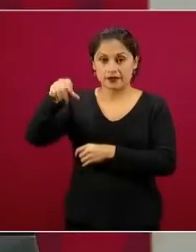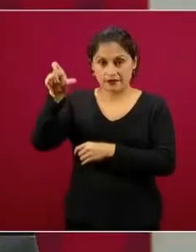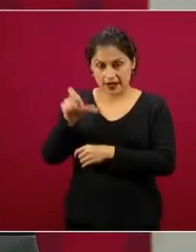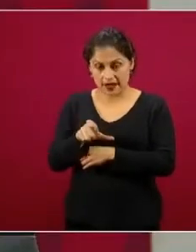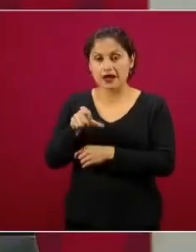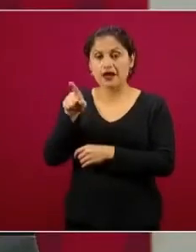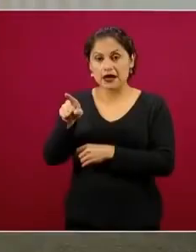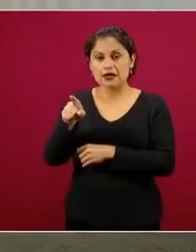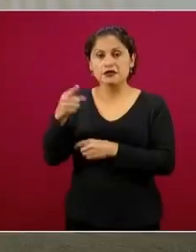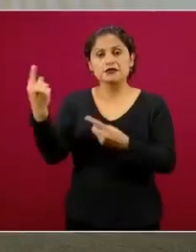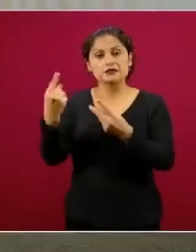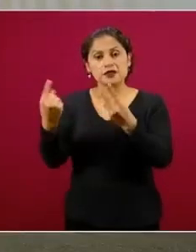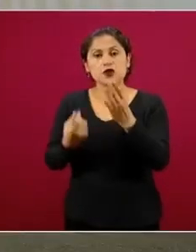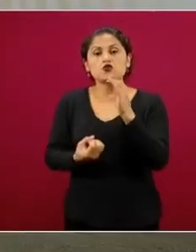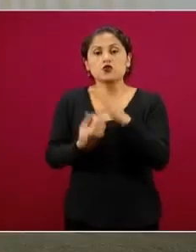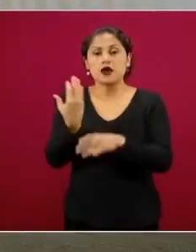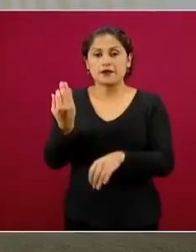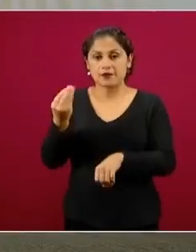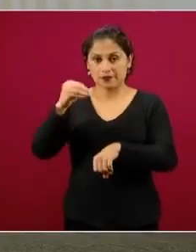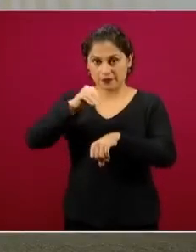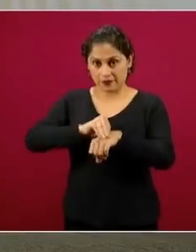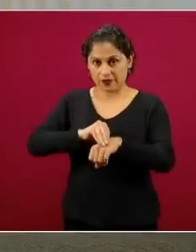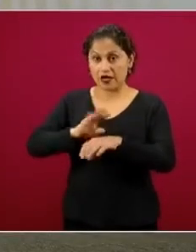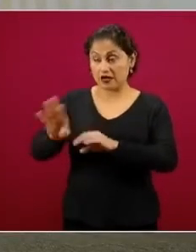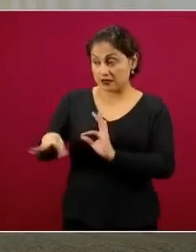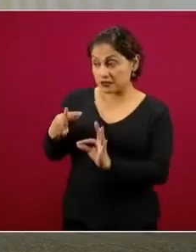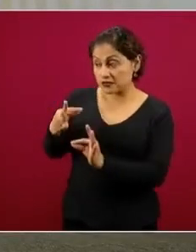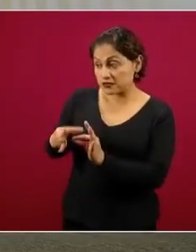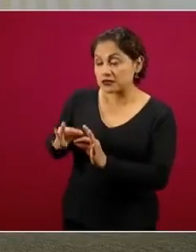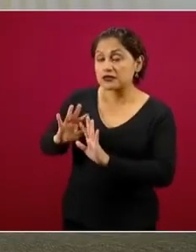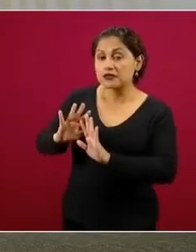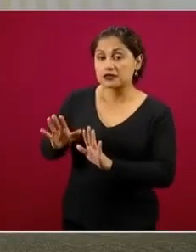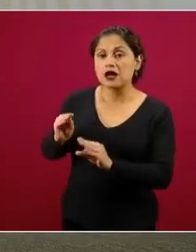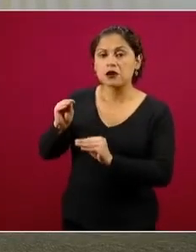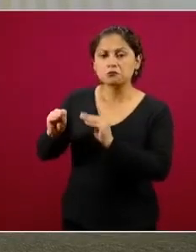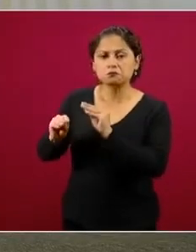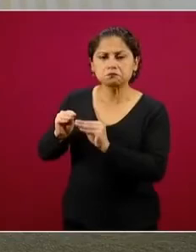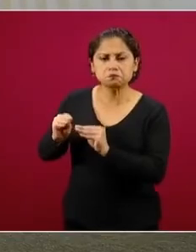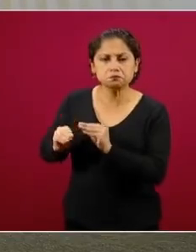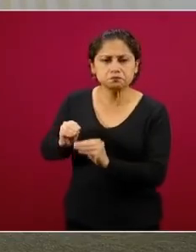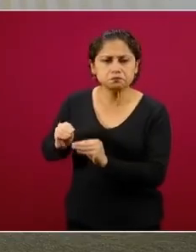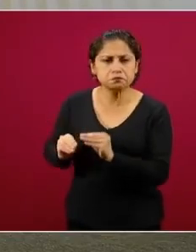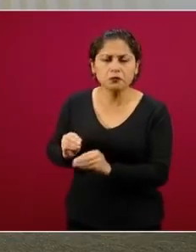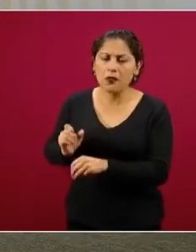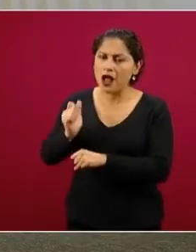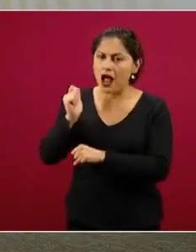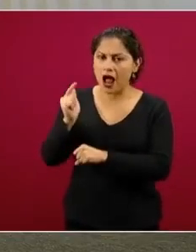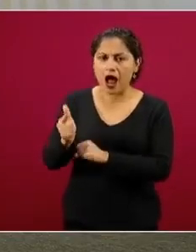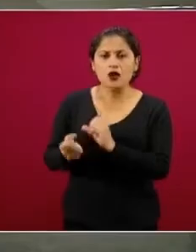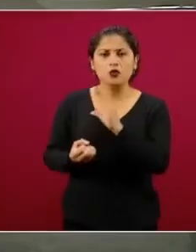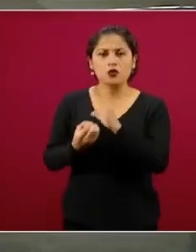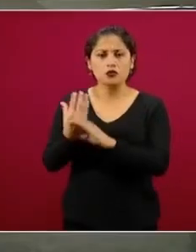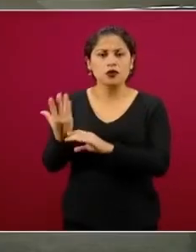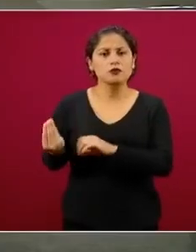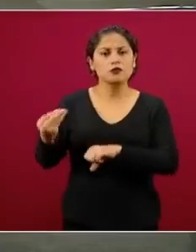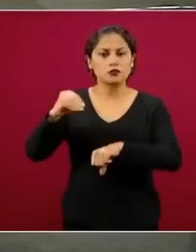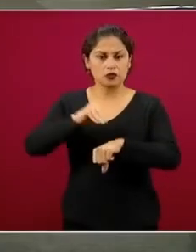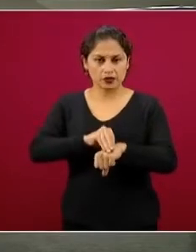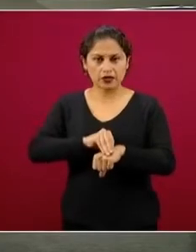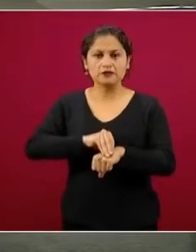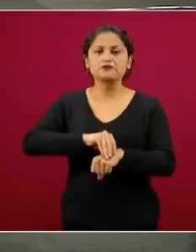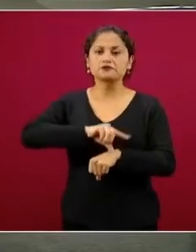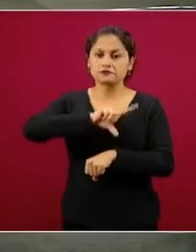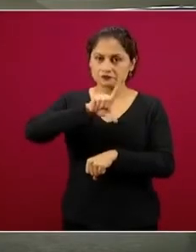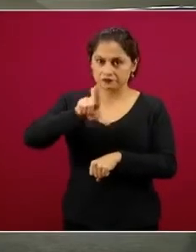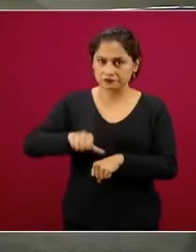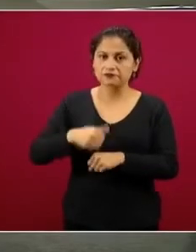ser sumamente útiles. La herramienta ya está lista, se están haciendo algunos pilotajes finales y próximamente lo presentará